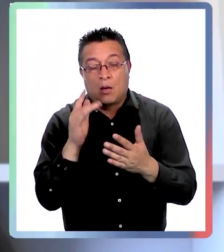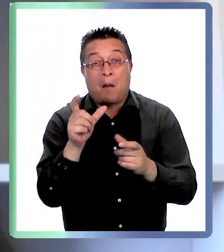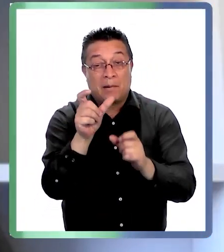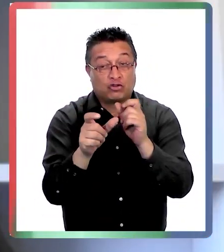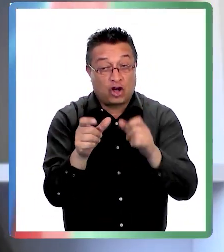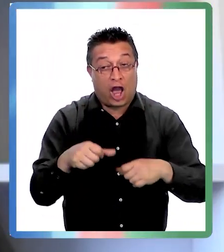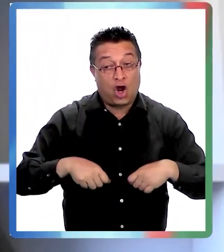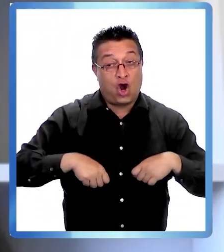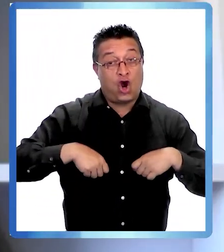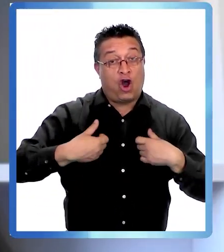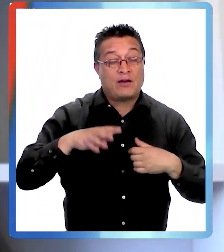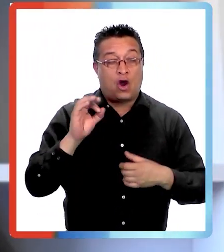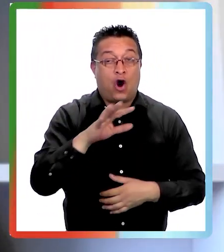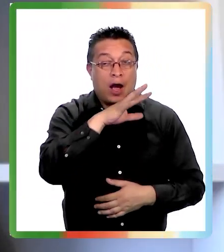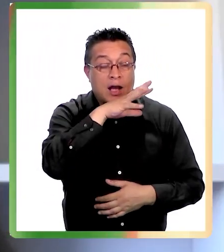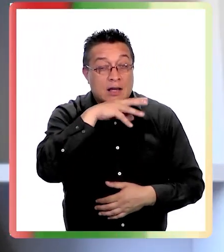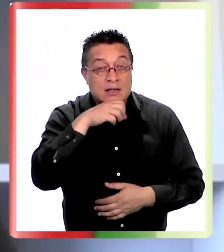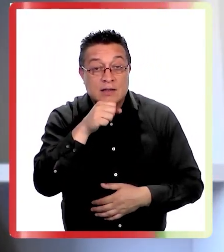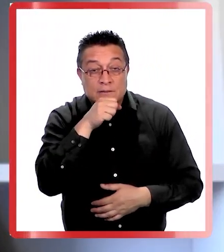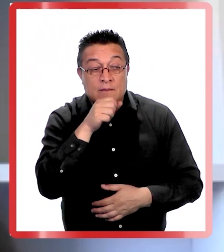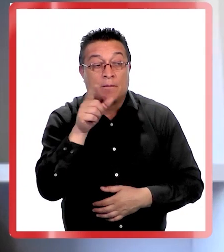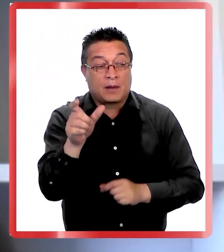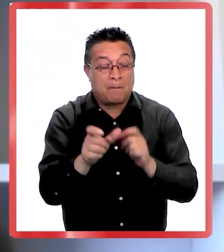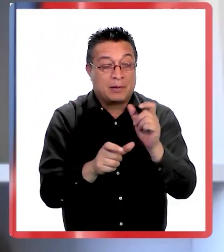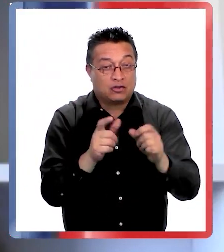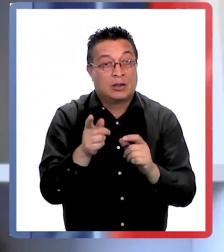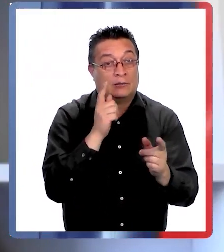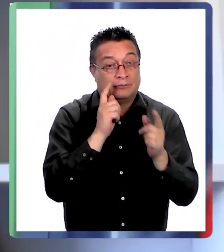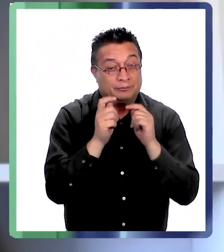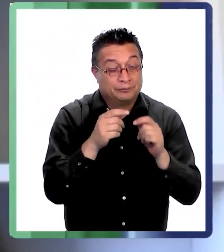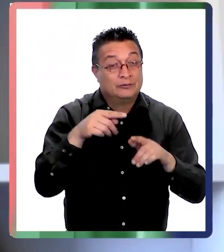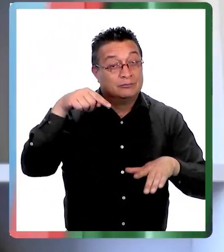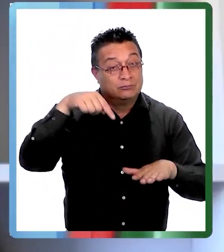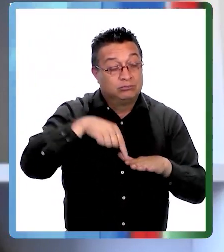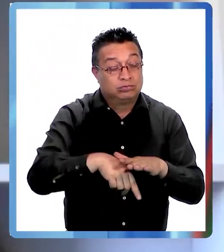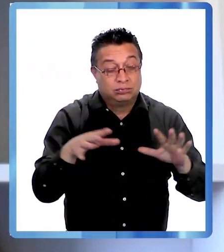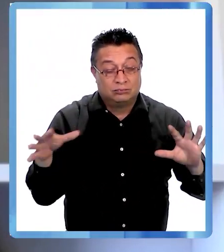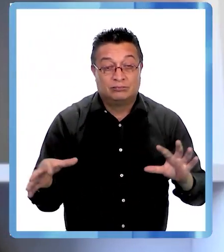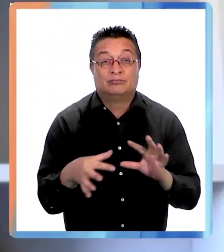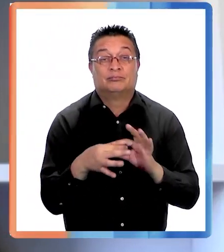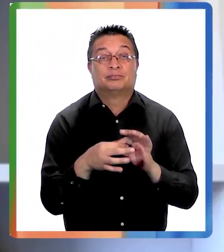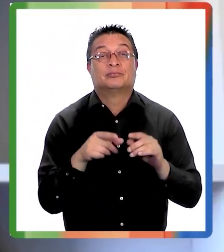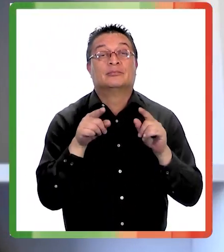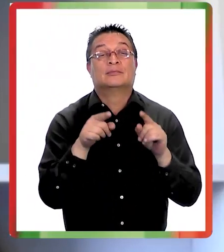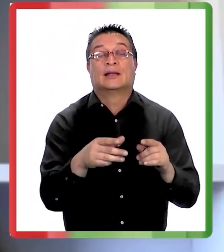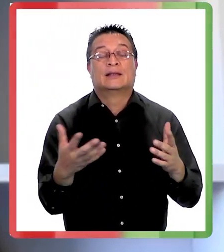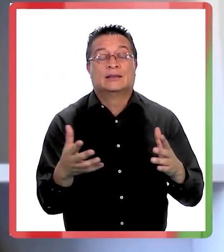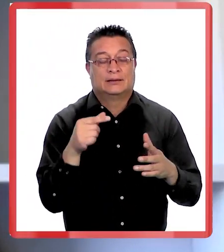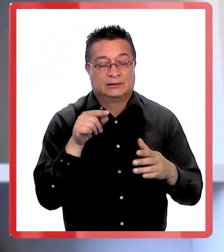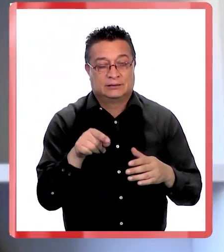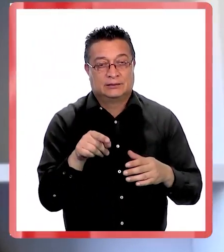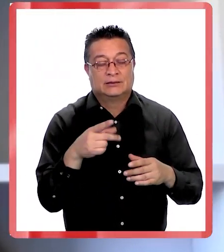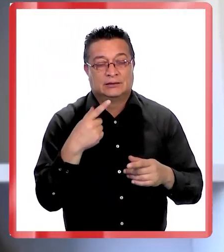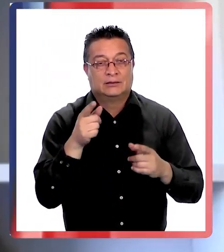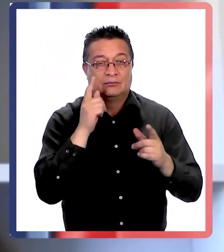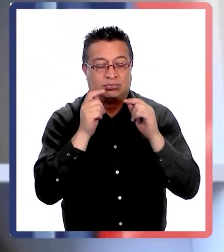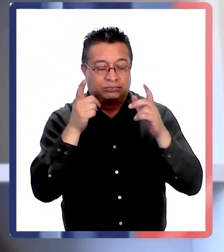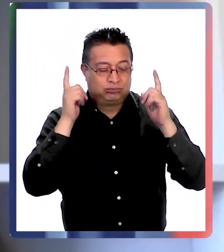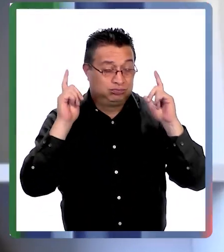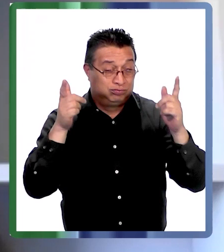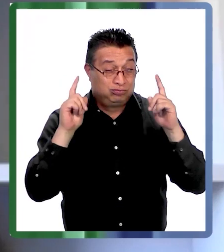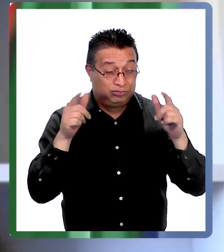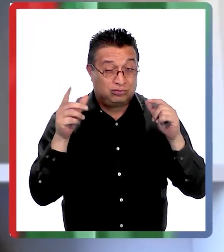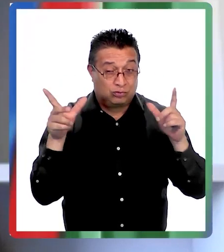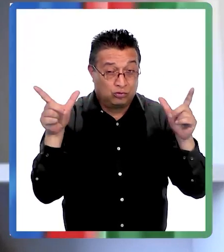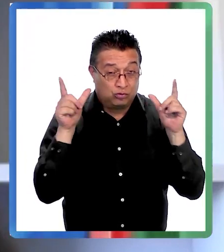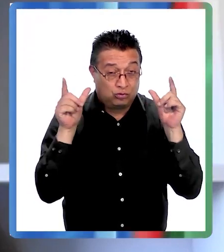les da, si uno ve que son gente joven o adultos mayores que son como población de riesgo en el fondo, asociado hasta a este aumento de la